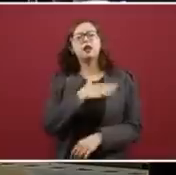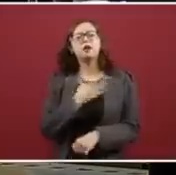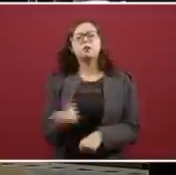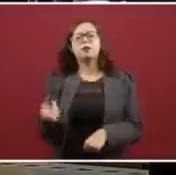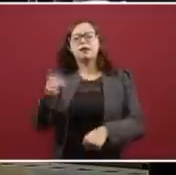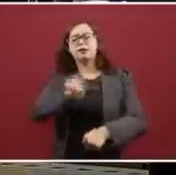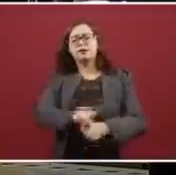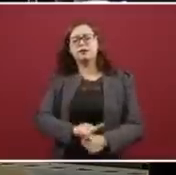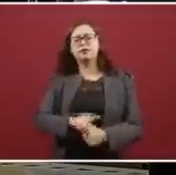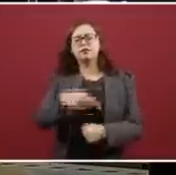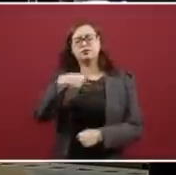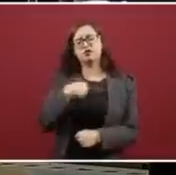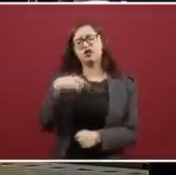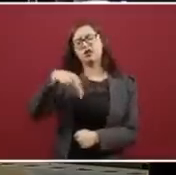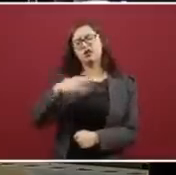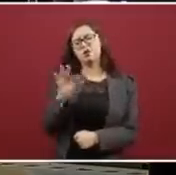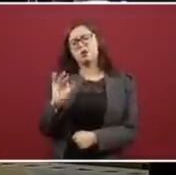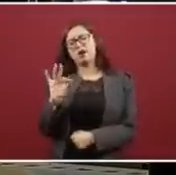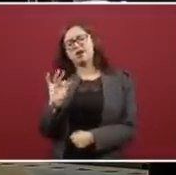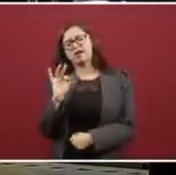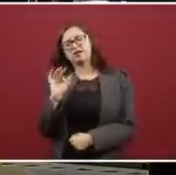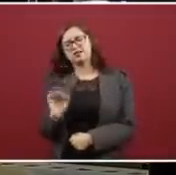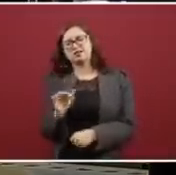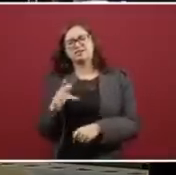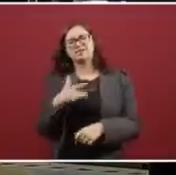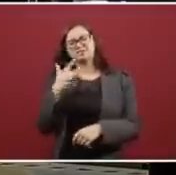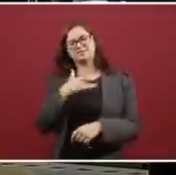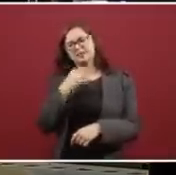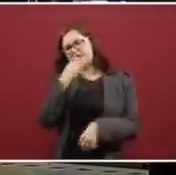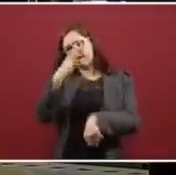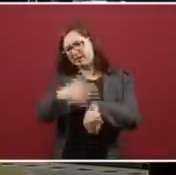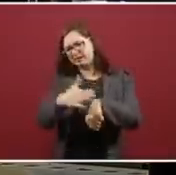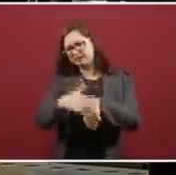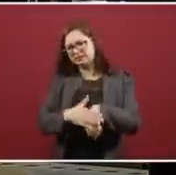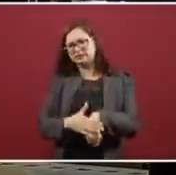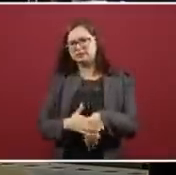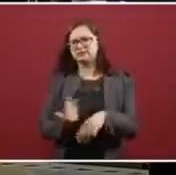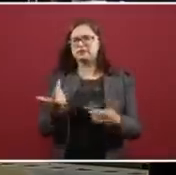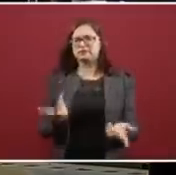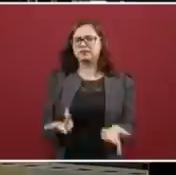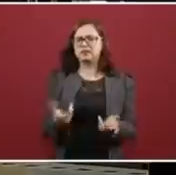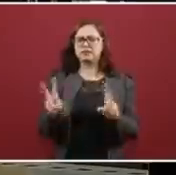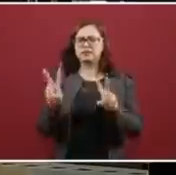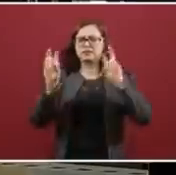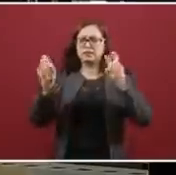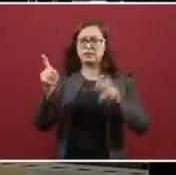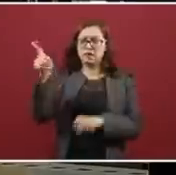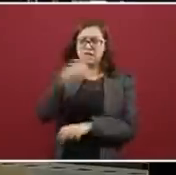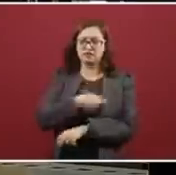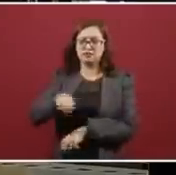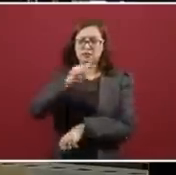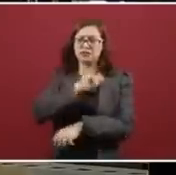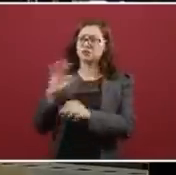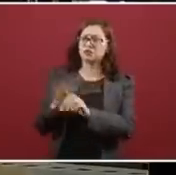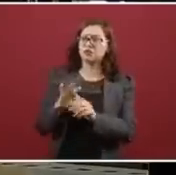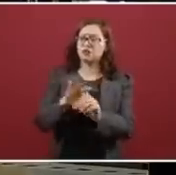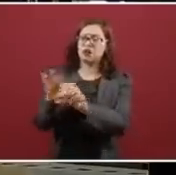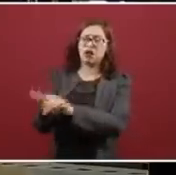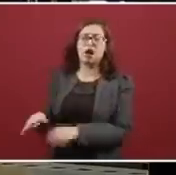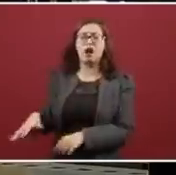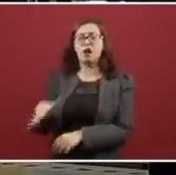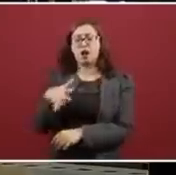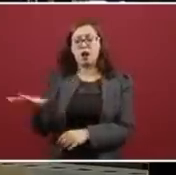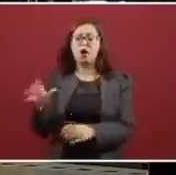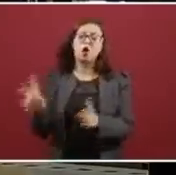entre stefan hecho de adn 40 quisiera saber cuál es su reacción después de las elecciones generales en españa nuevamente